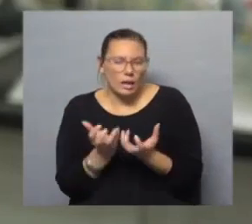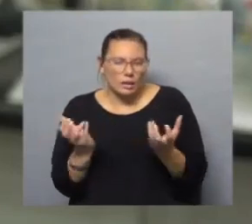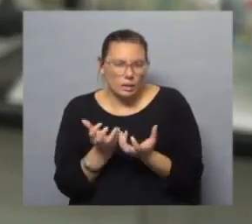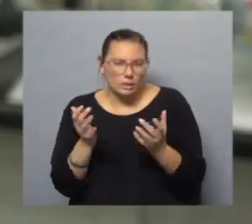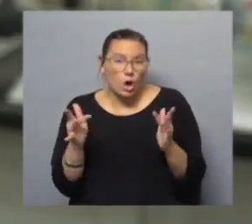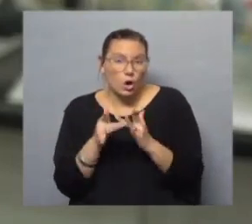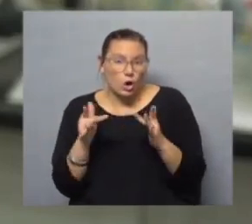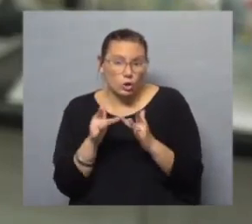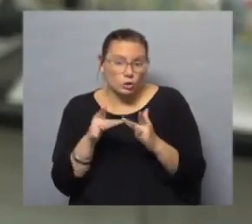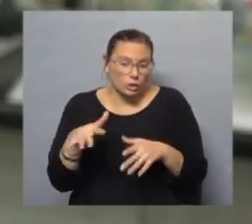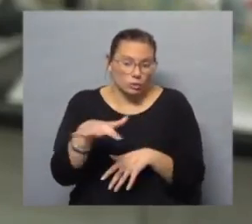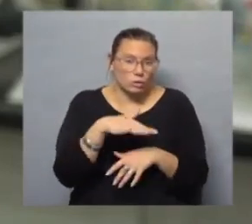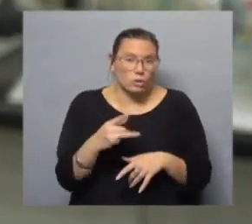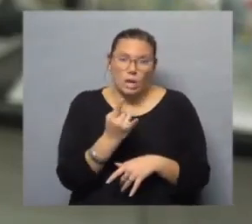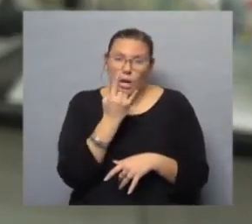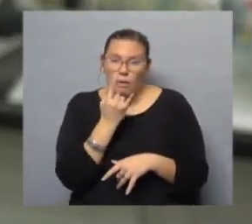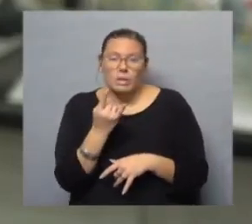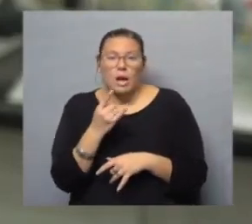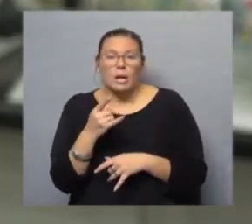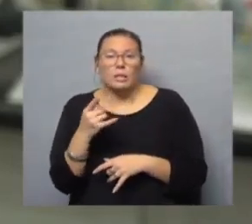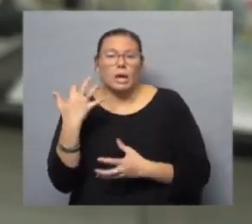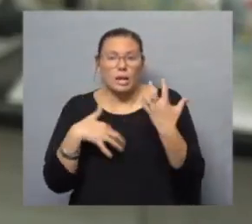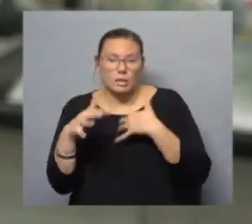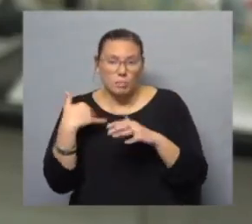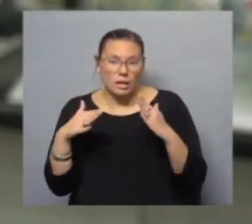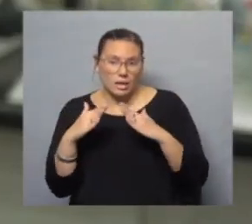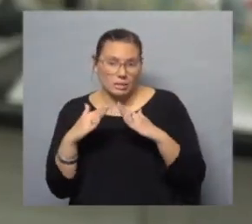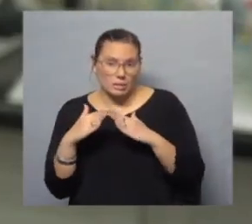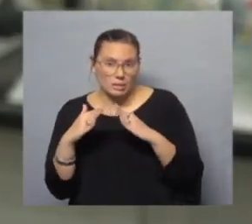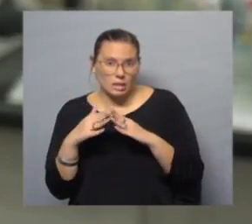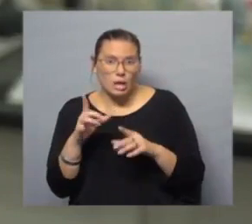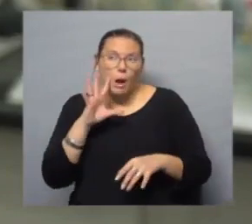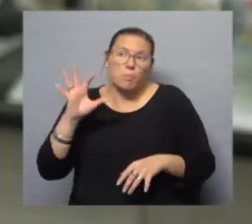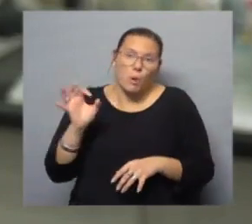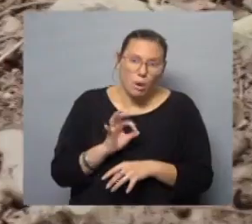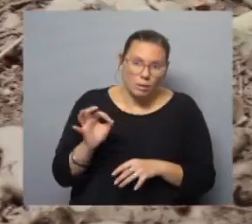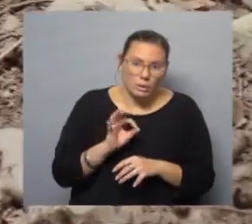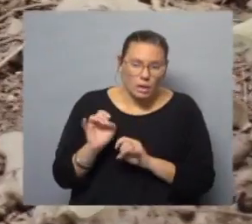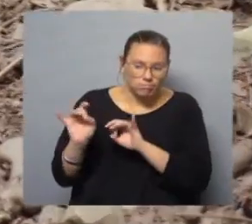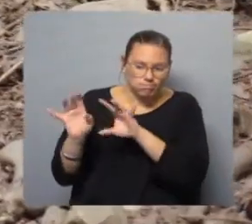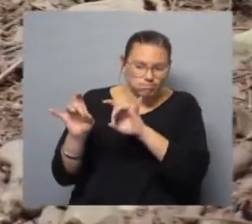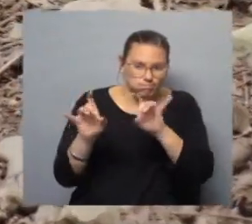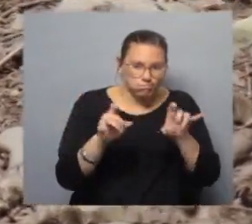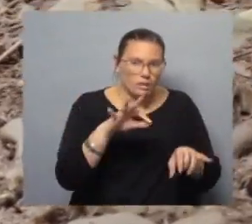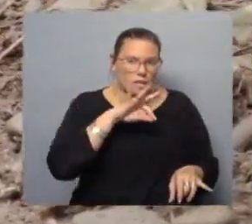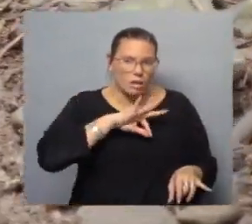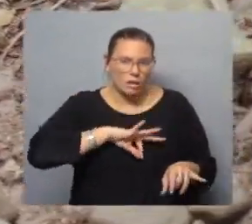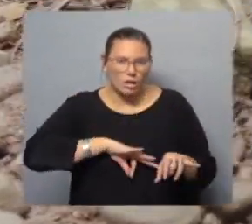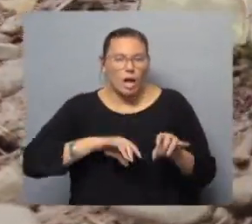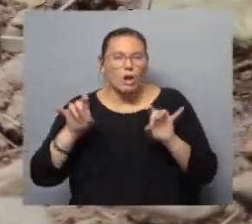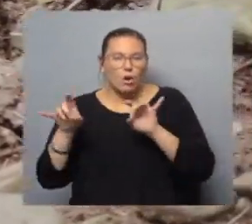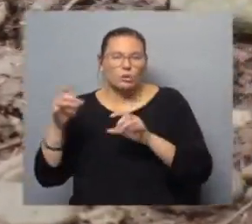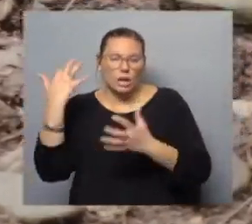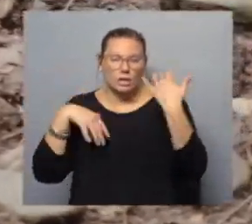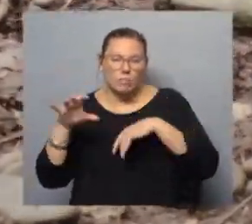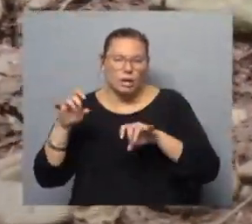frecuencia de contacto en esas zonas entre jabalí y ganado doméstico hace que la probabilidad de emergencia de patógenos que pasen de fauna silvestre a